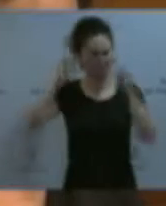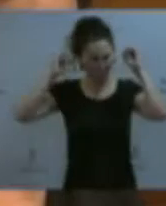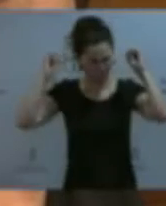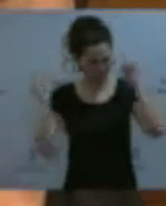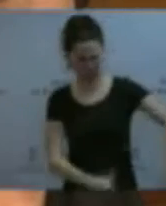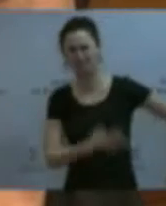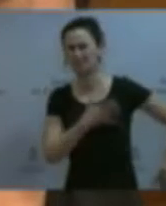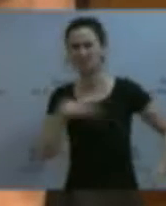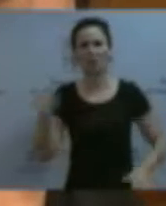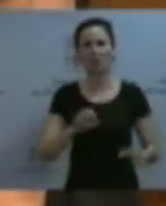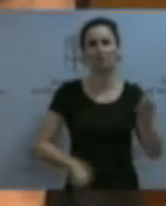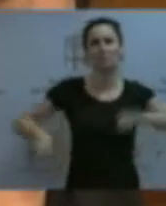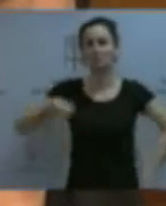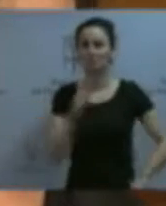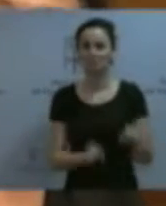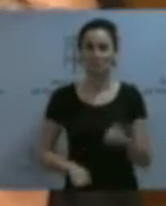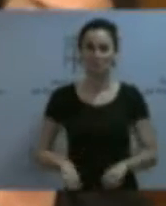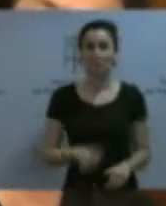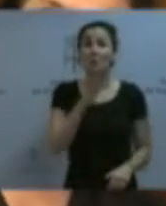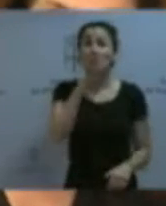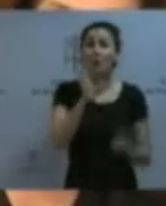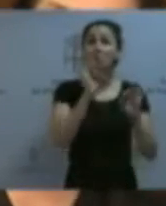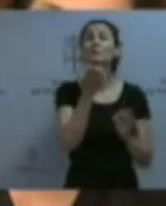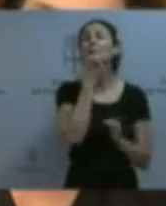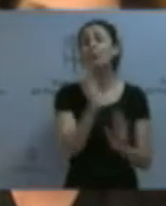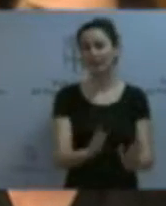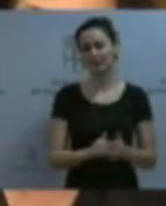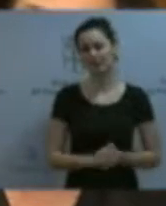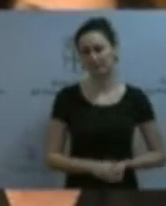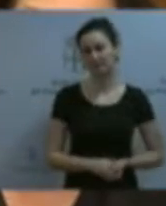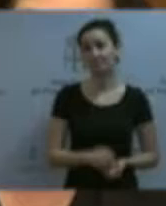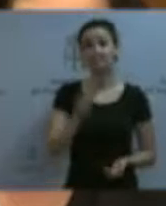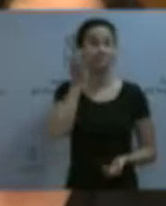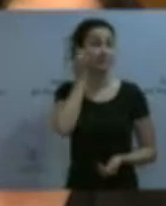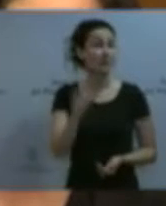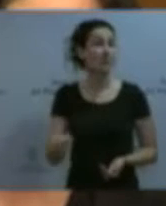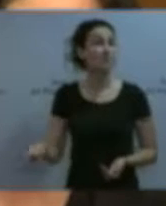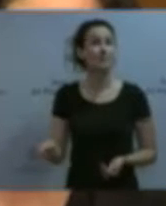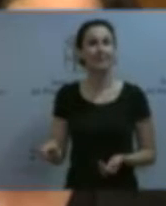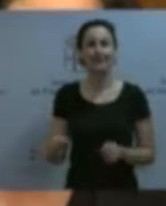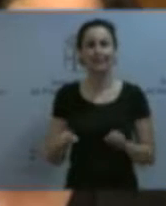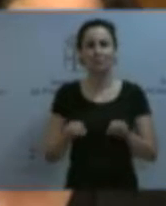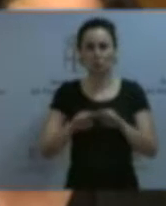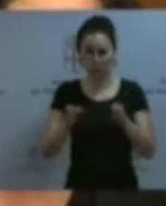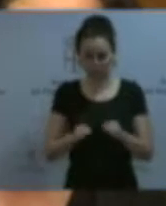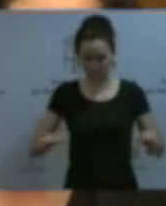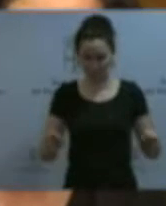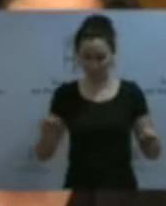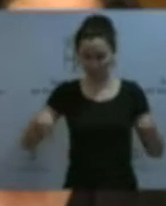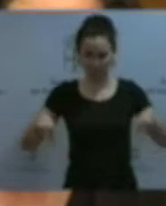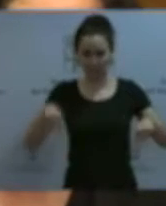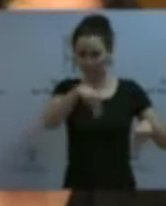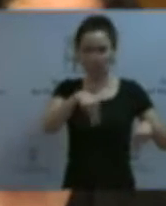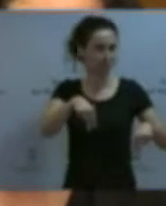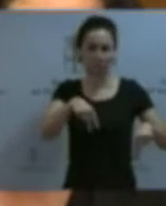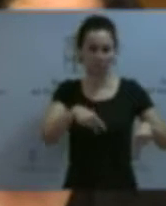muchos años, porque, por ejemplo, a las mujeres ni se les subía al podium de Ribadesella, o los